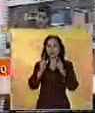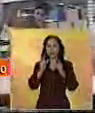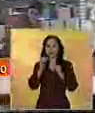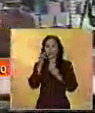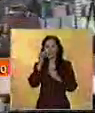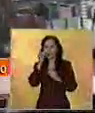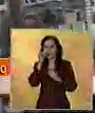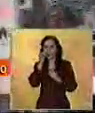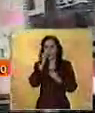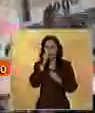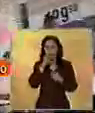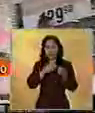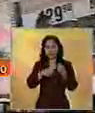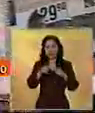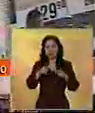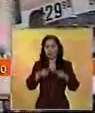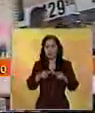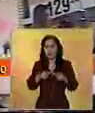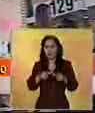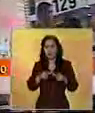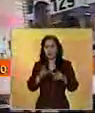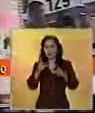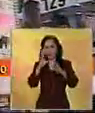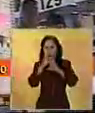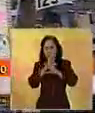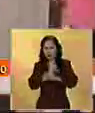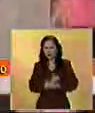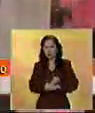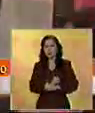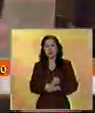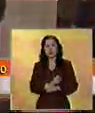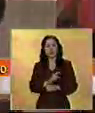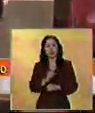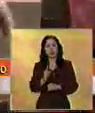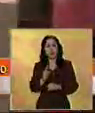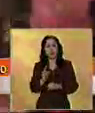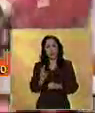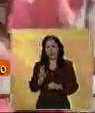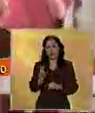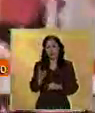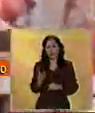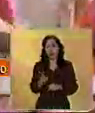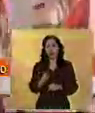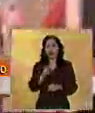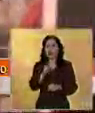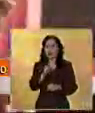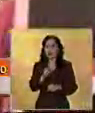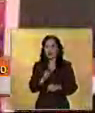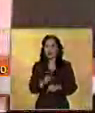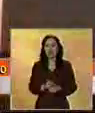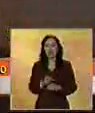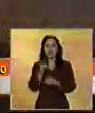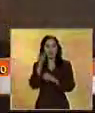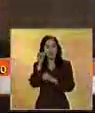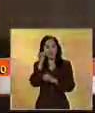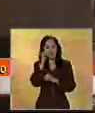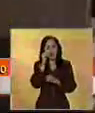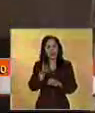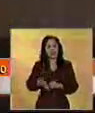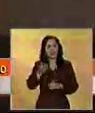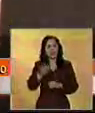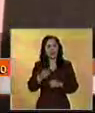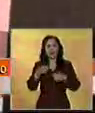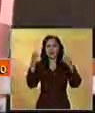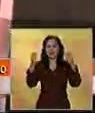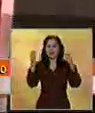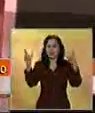grabando en una tienda por departamentos a altas horas de la noche. Pero no se trataba de algo extraño, pues ella estaba en la plena filmación de un importante